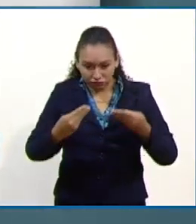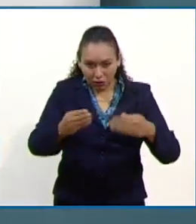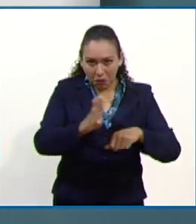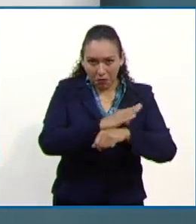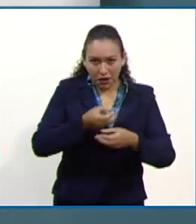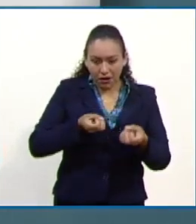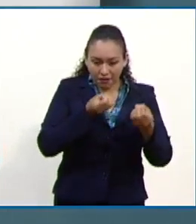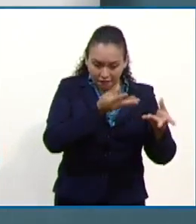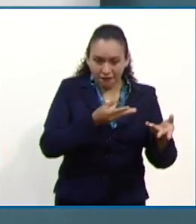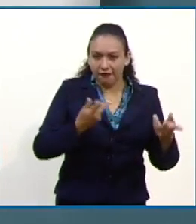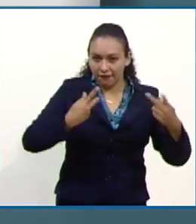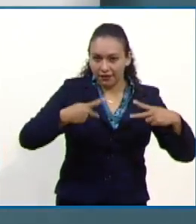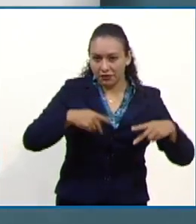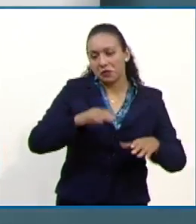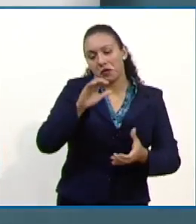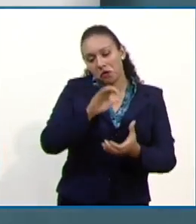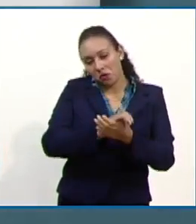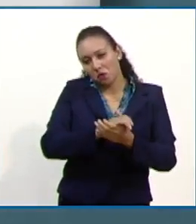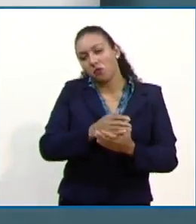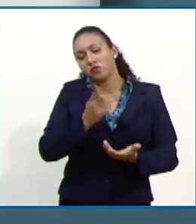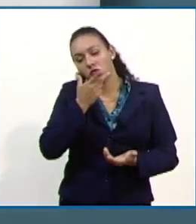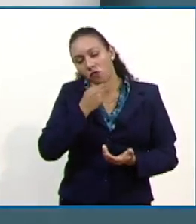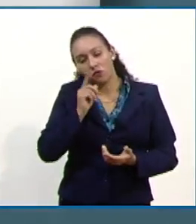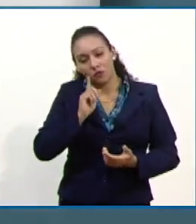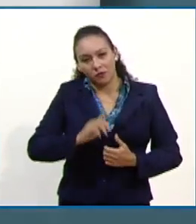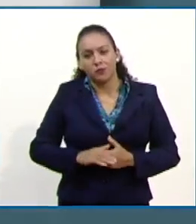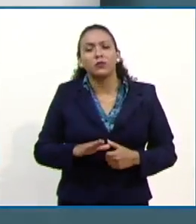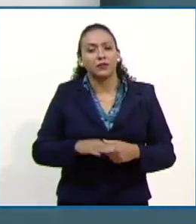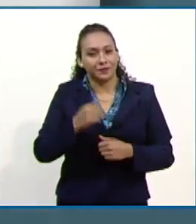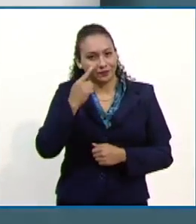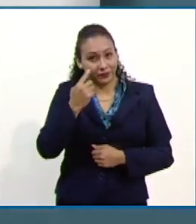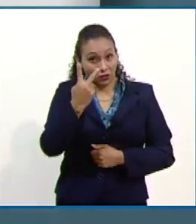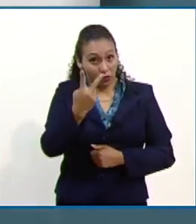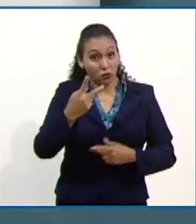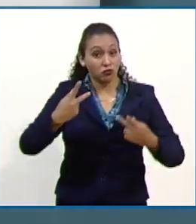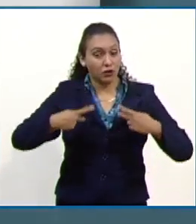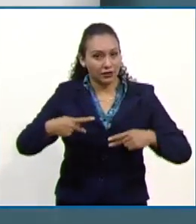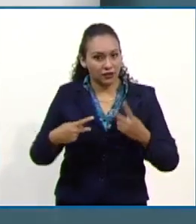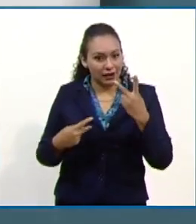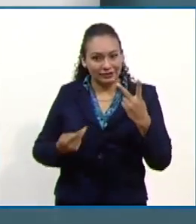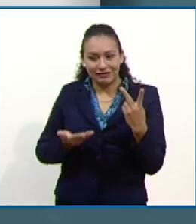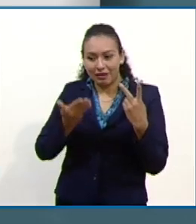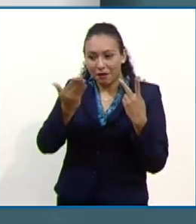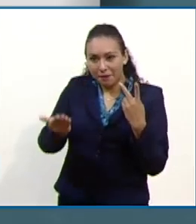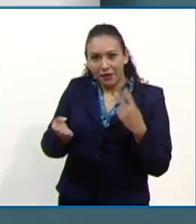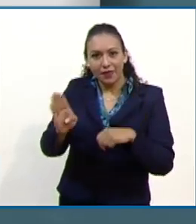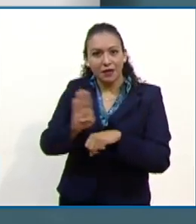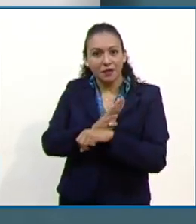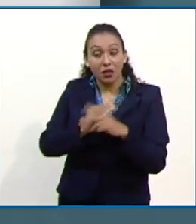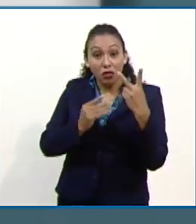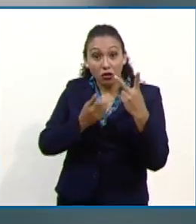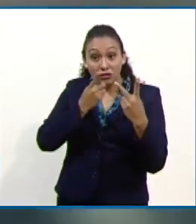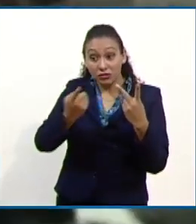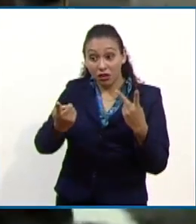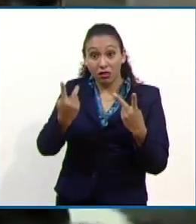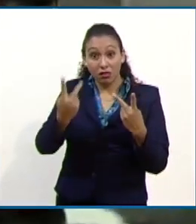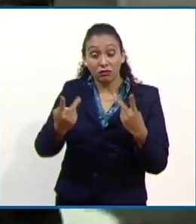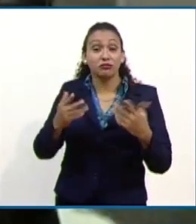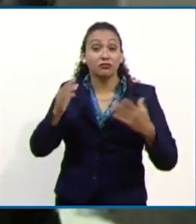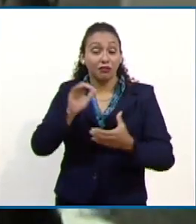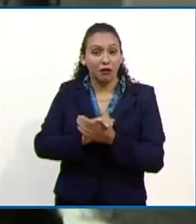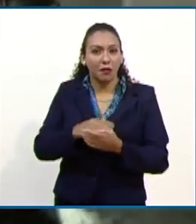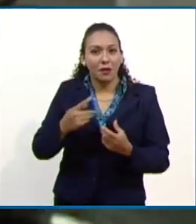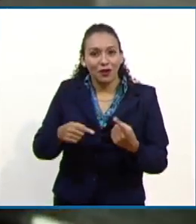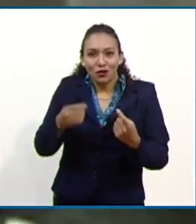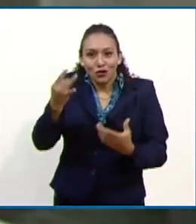sido designada previamente. La sala explicó que cuando 2 personas reclaman los derechos en calidad de cónyuges, pero solo una de ellas